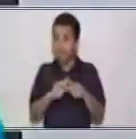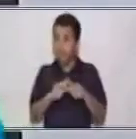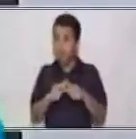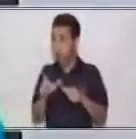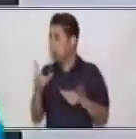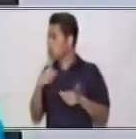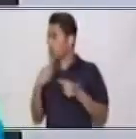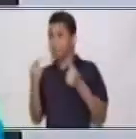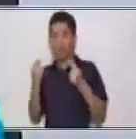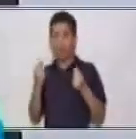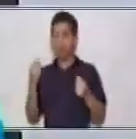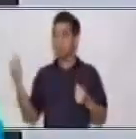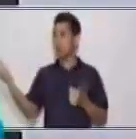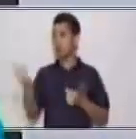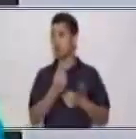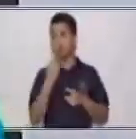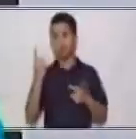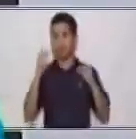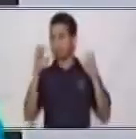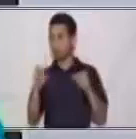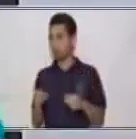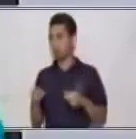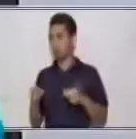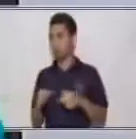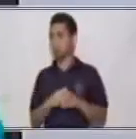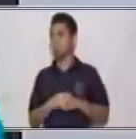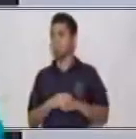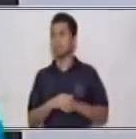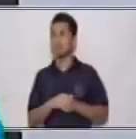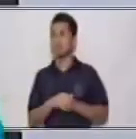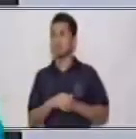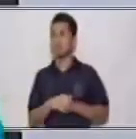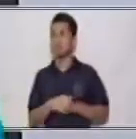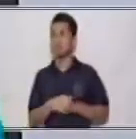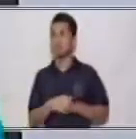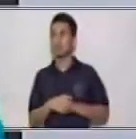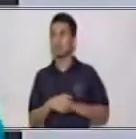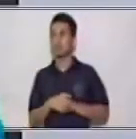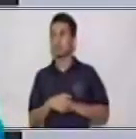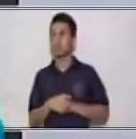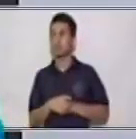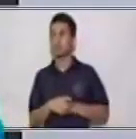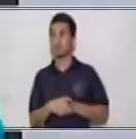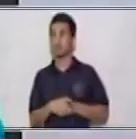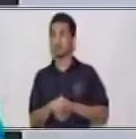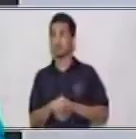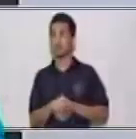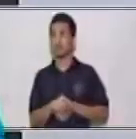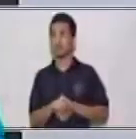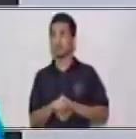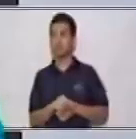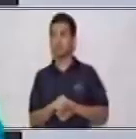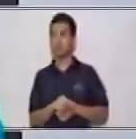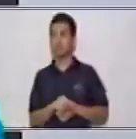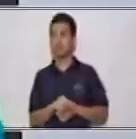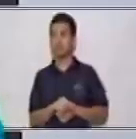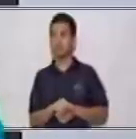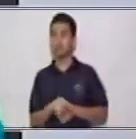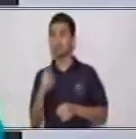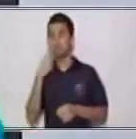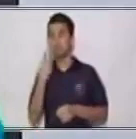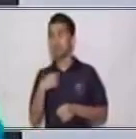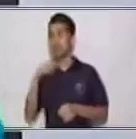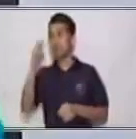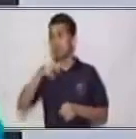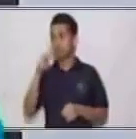va a alcanzar para todas las personas que hemos invitado. Entonces vamos a necesitar